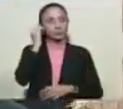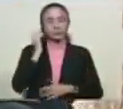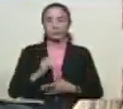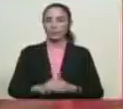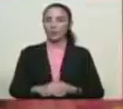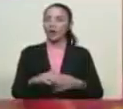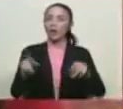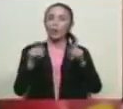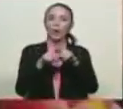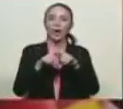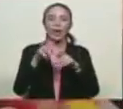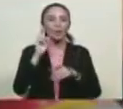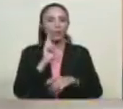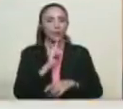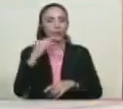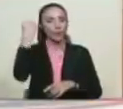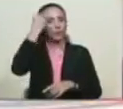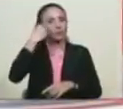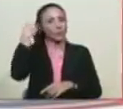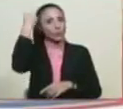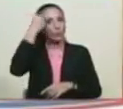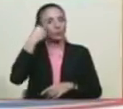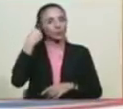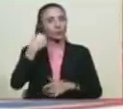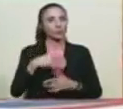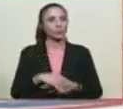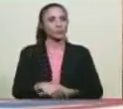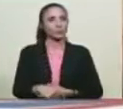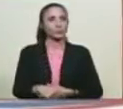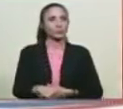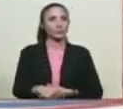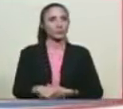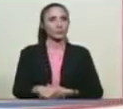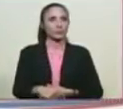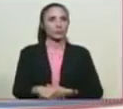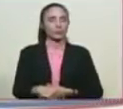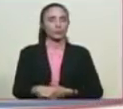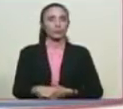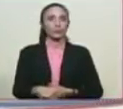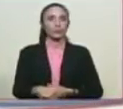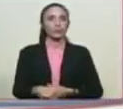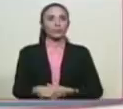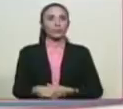Pensamiento de Bolívar. Lo llevamos a su más alta expresión.